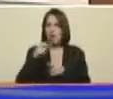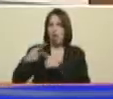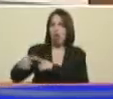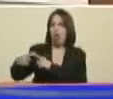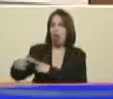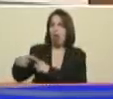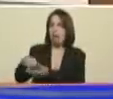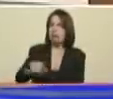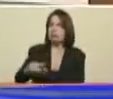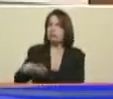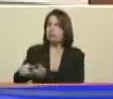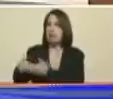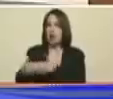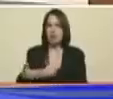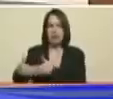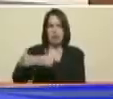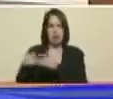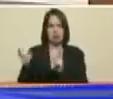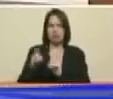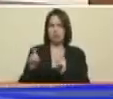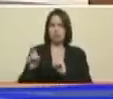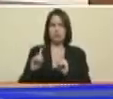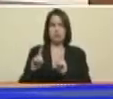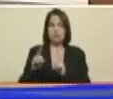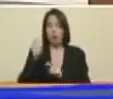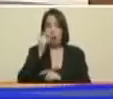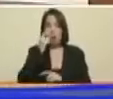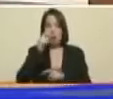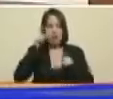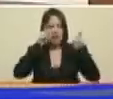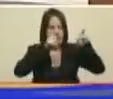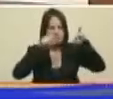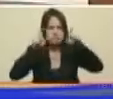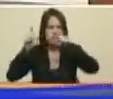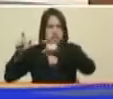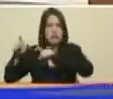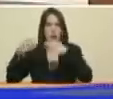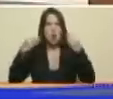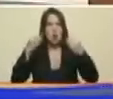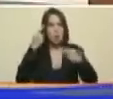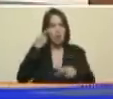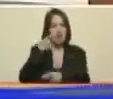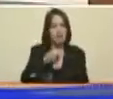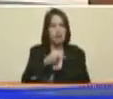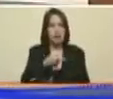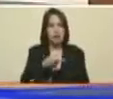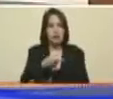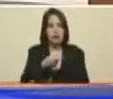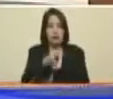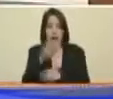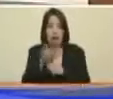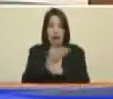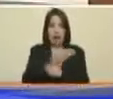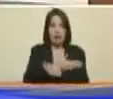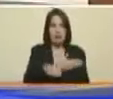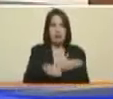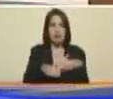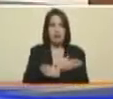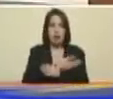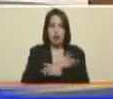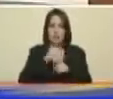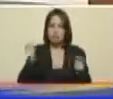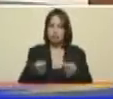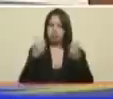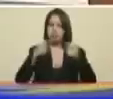gringos. Y Ali dictó cátedra de lo que debe ser y va a ser, más temprano que tarde, un